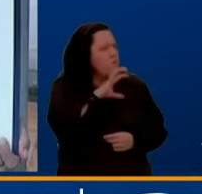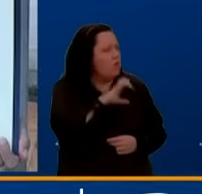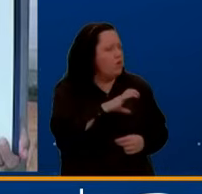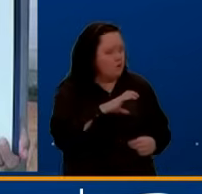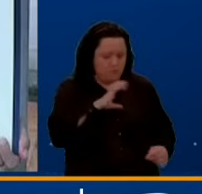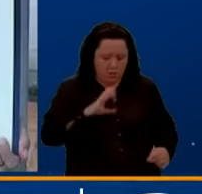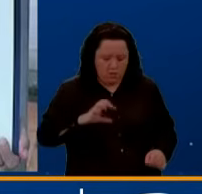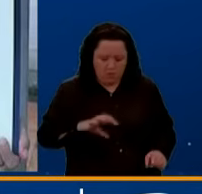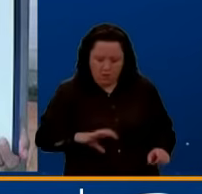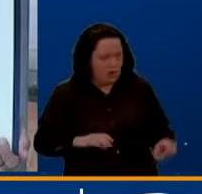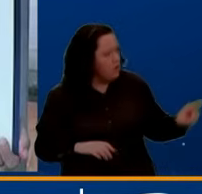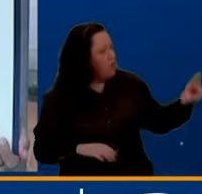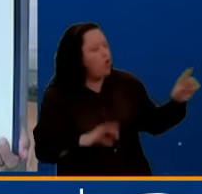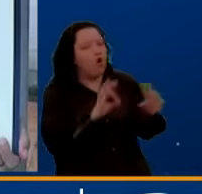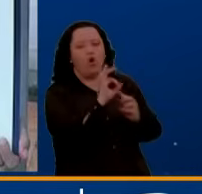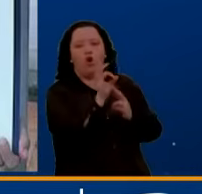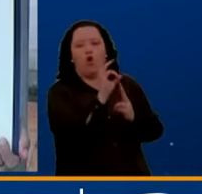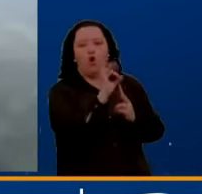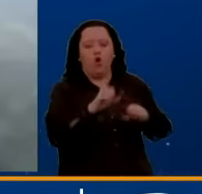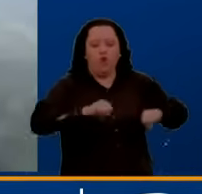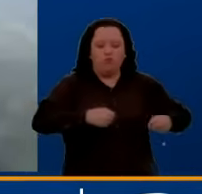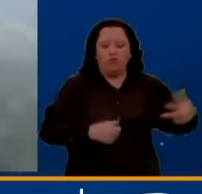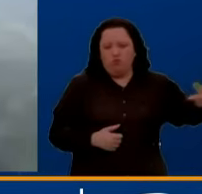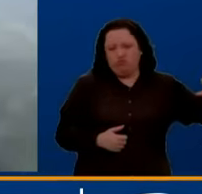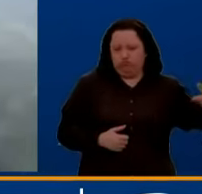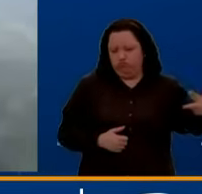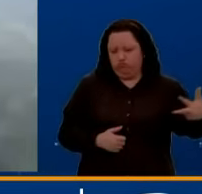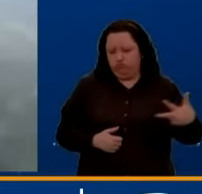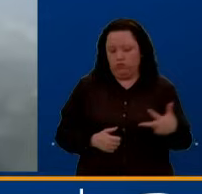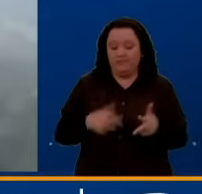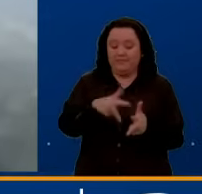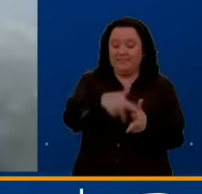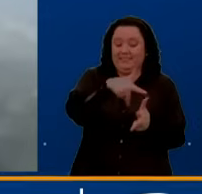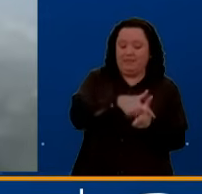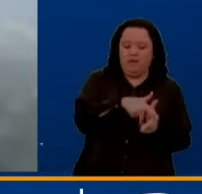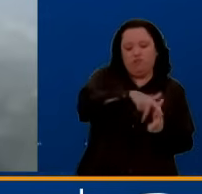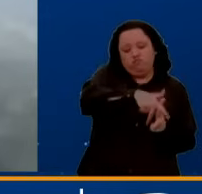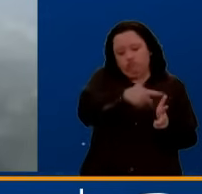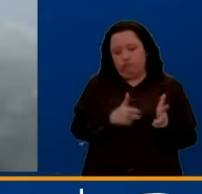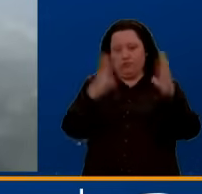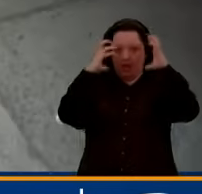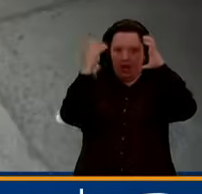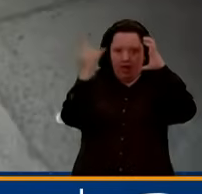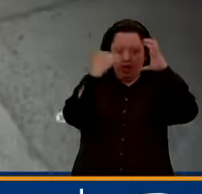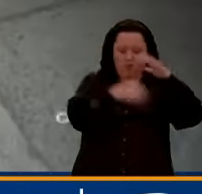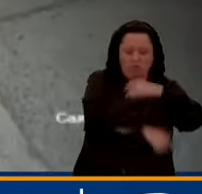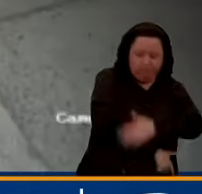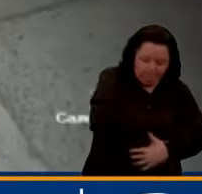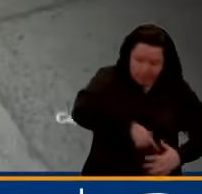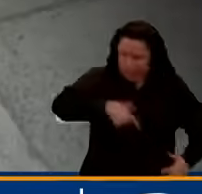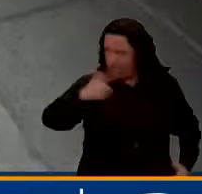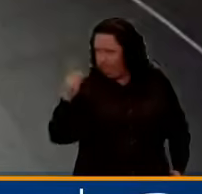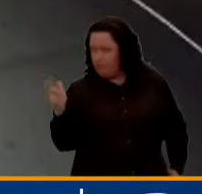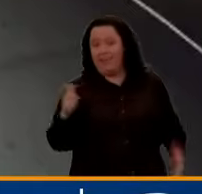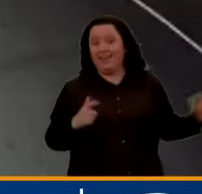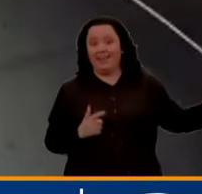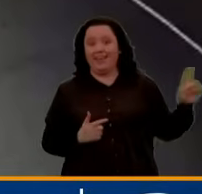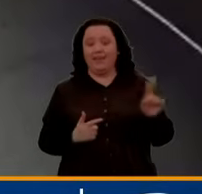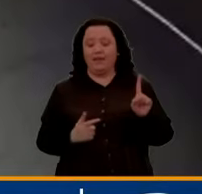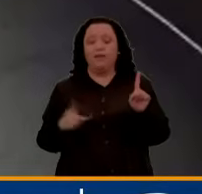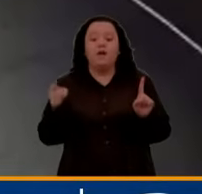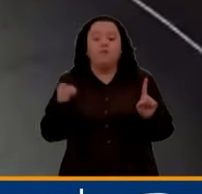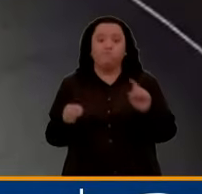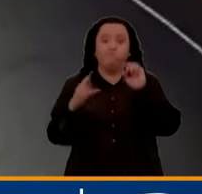de la presencia de dos hombres que llegan en motocicleta. El parrillero se baja con casco y desenfunda un arma de fuego. En este momento el líder